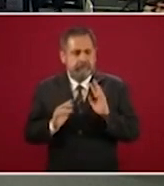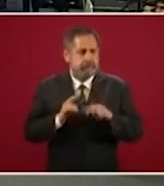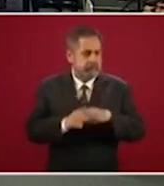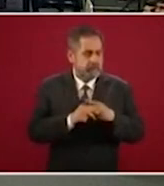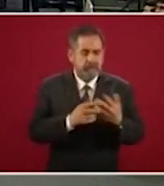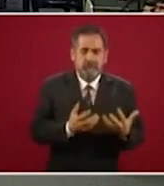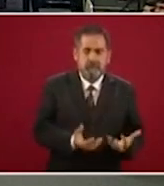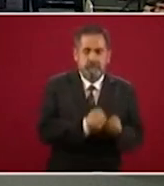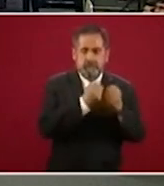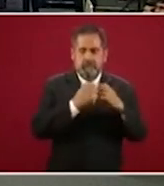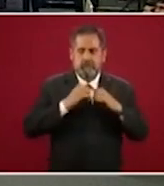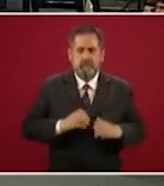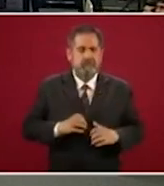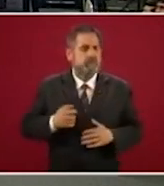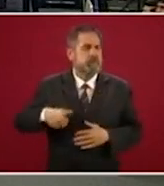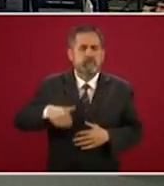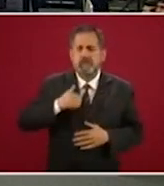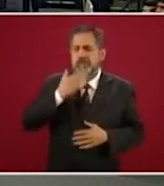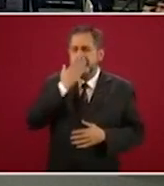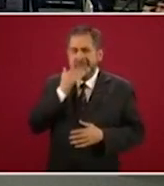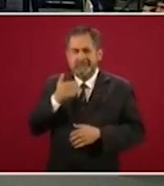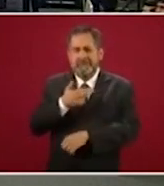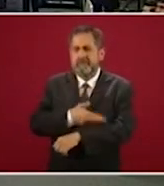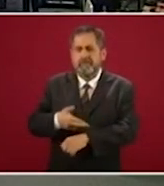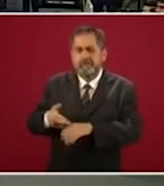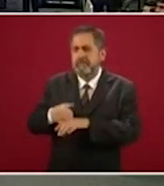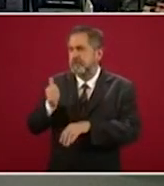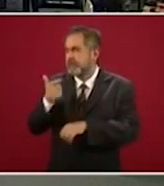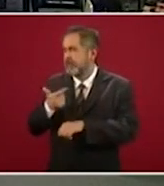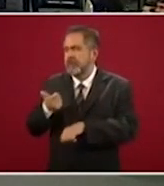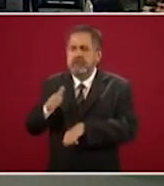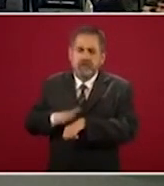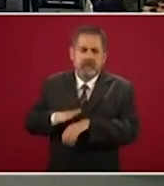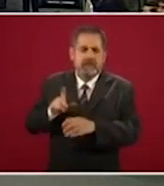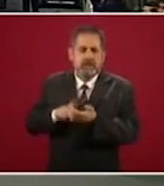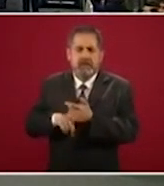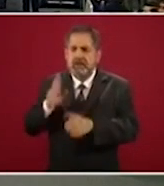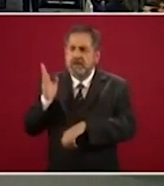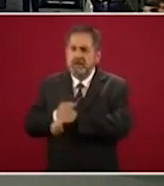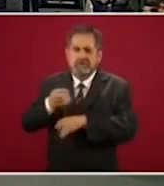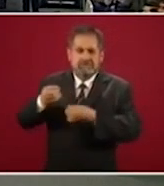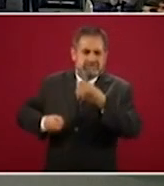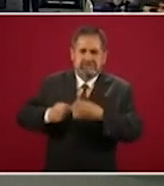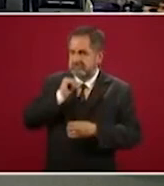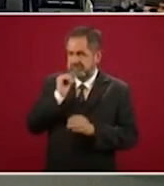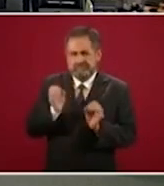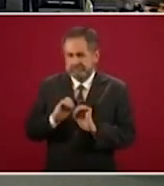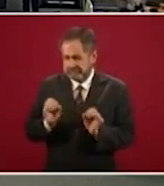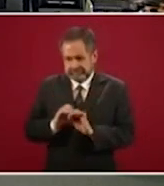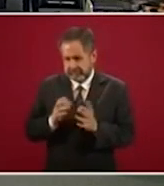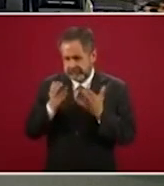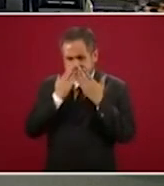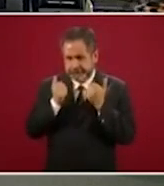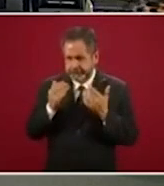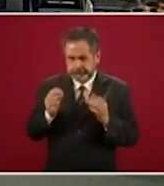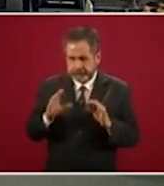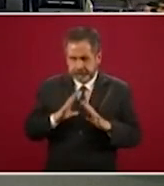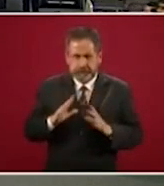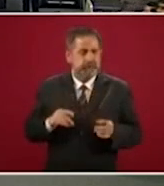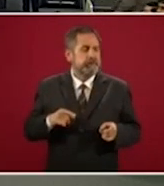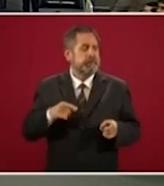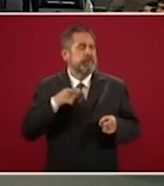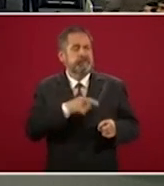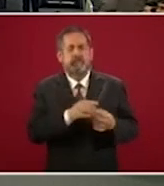No llevamos ningún procedimiento, digamos, ni administrativo ni penal. Creemos que es